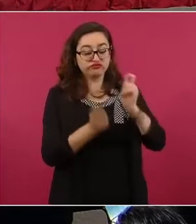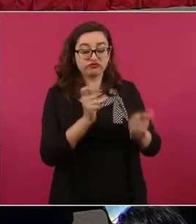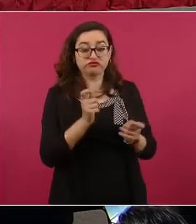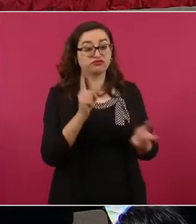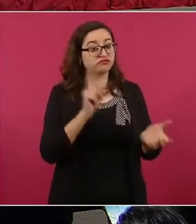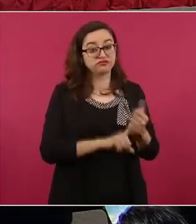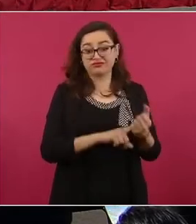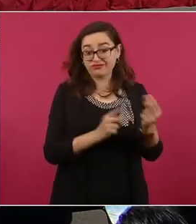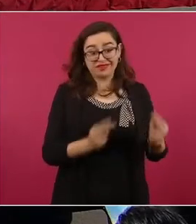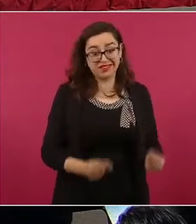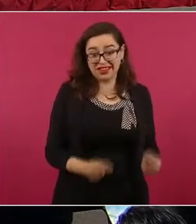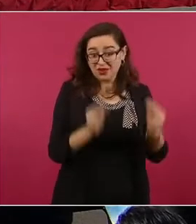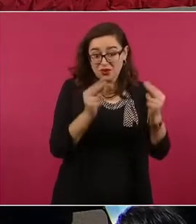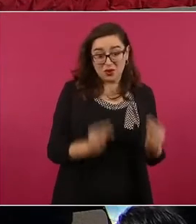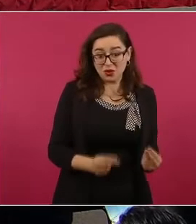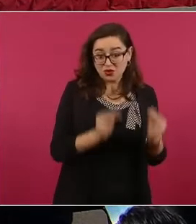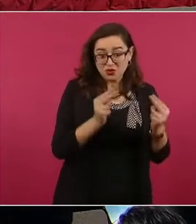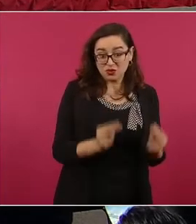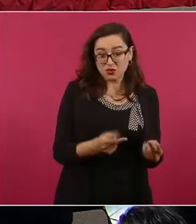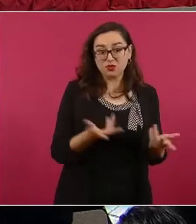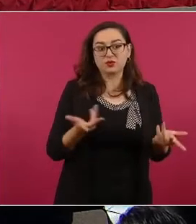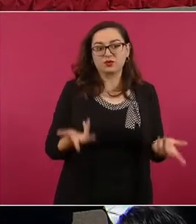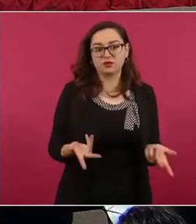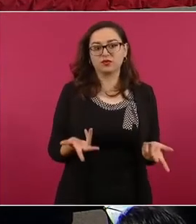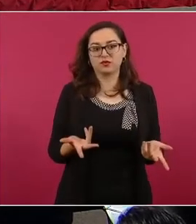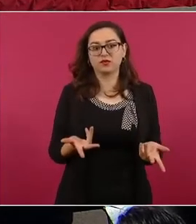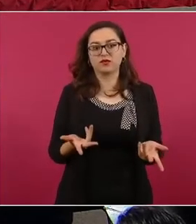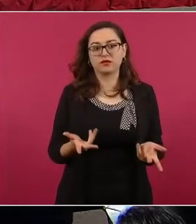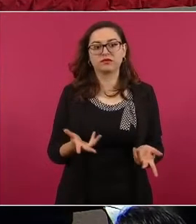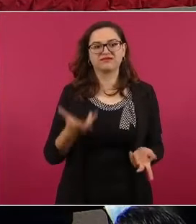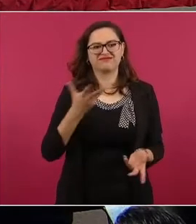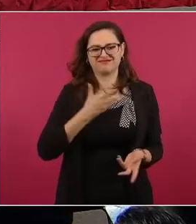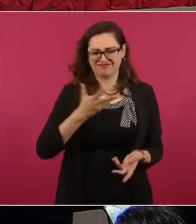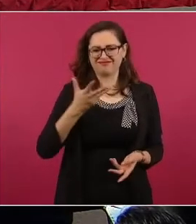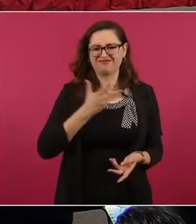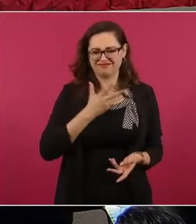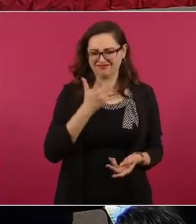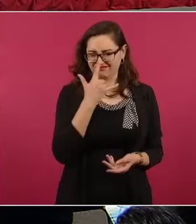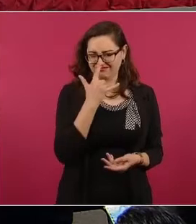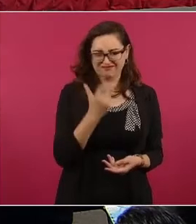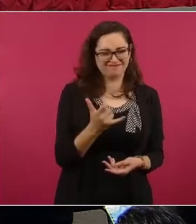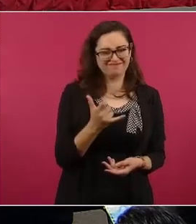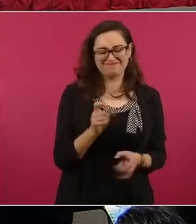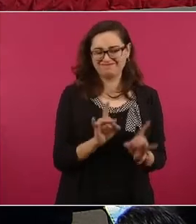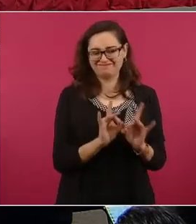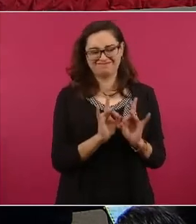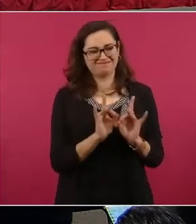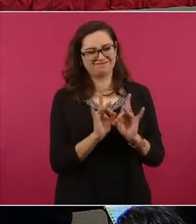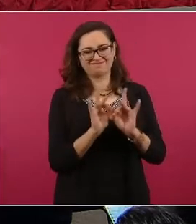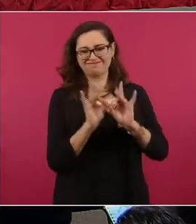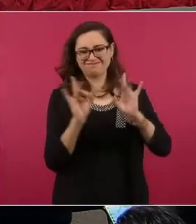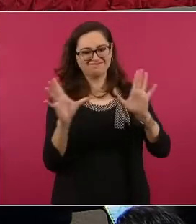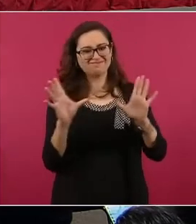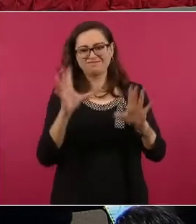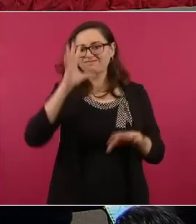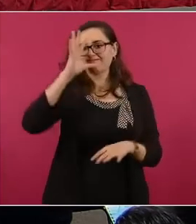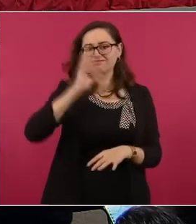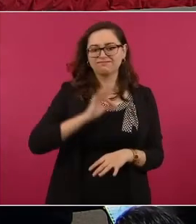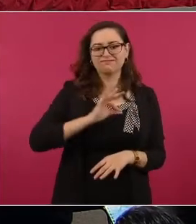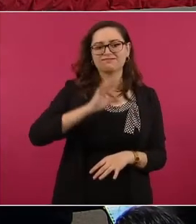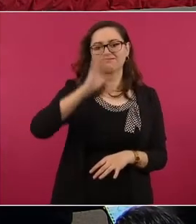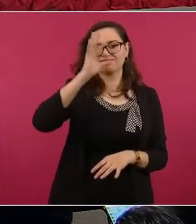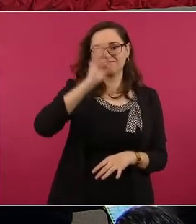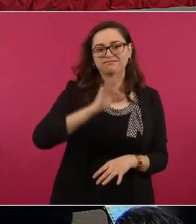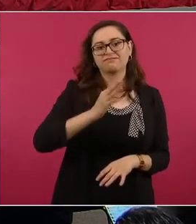mercantil en muchos de los casos, y en México tenemos fenómenos muy desafortunados que fueron